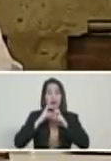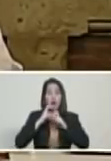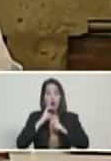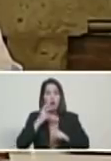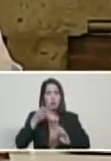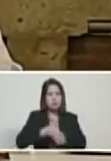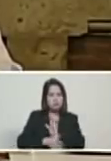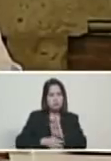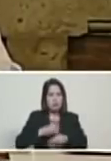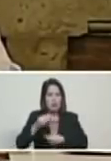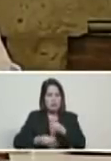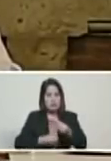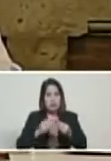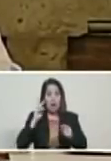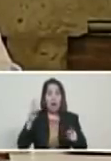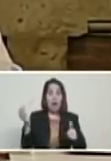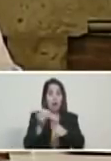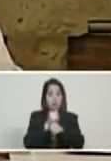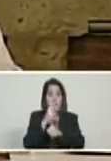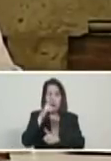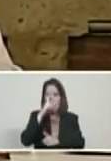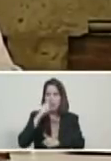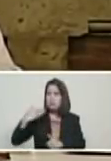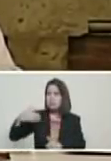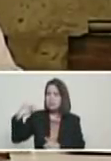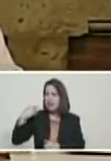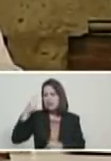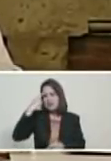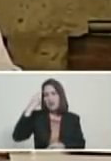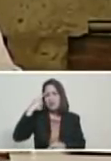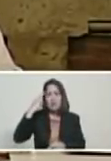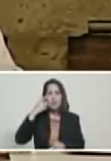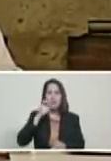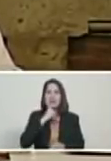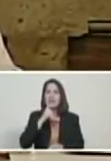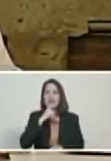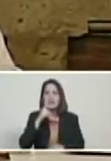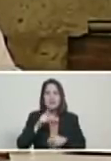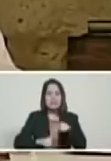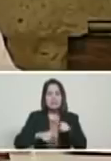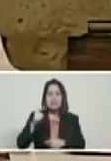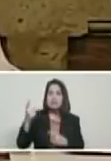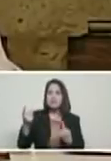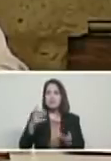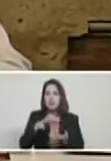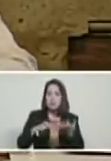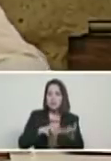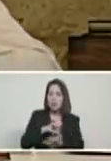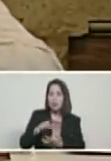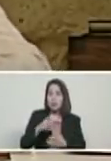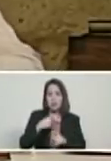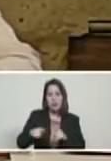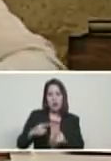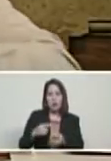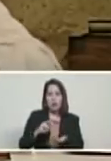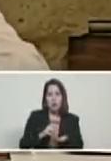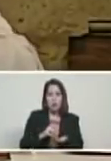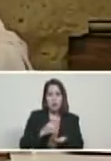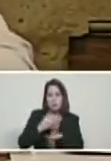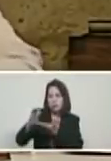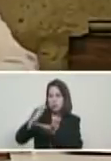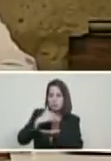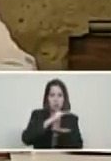2 años, sabíamos que el camino iba a ser difícil, complejo, tortuoso, pero hemos ido componiendo